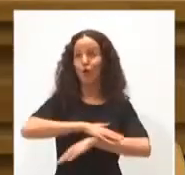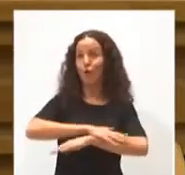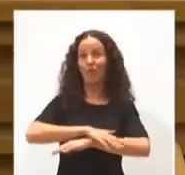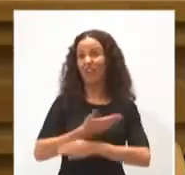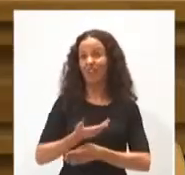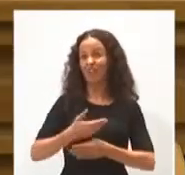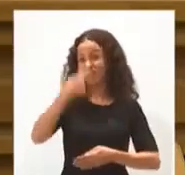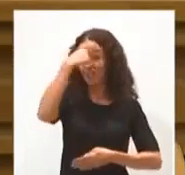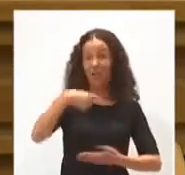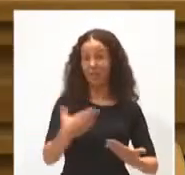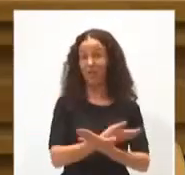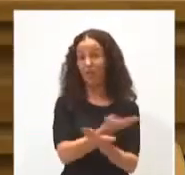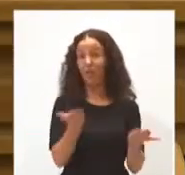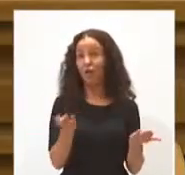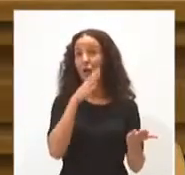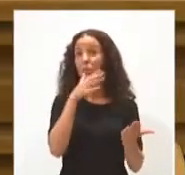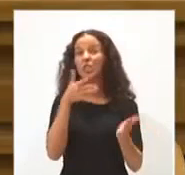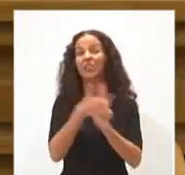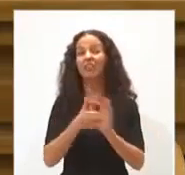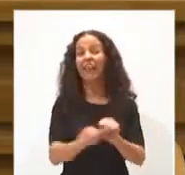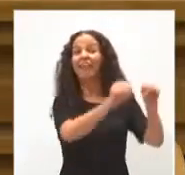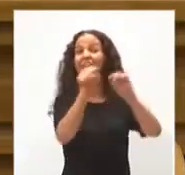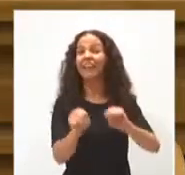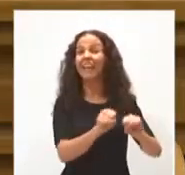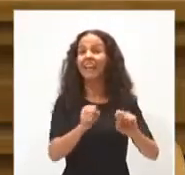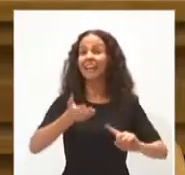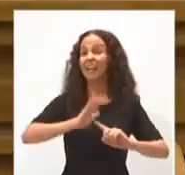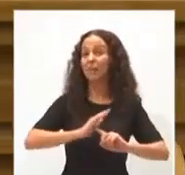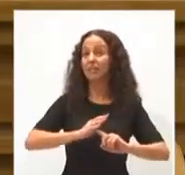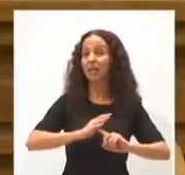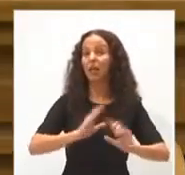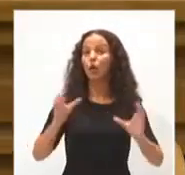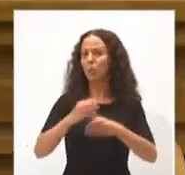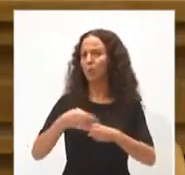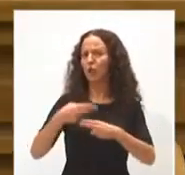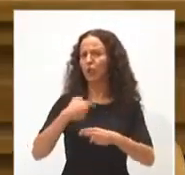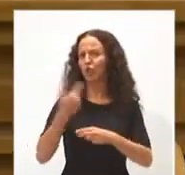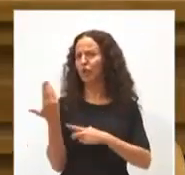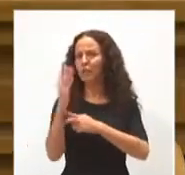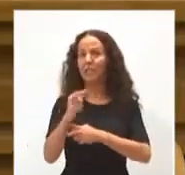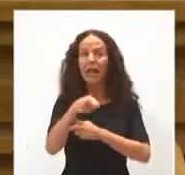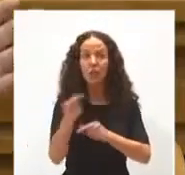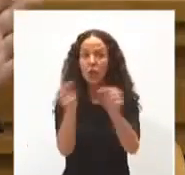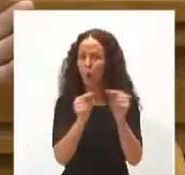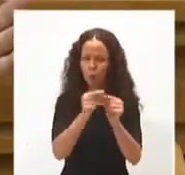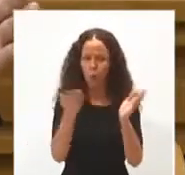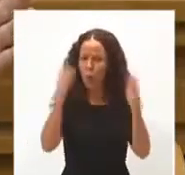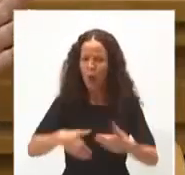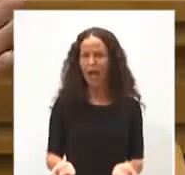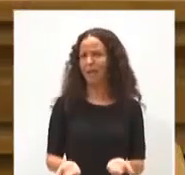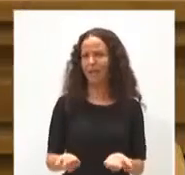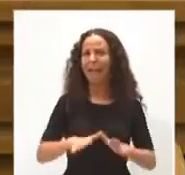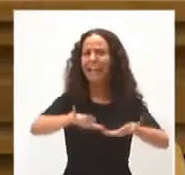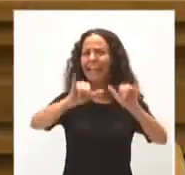lo sabe todo el mundo que cuando se trata de defender que hasta de la mancha es el partido que yo represento vamos yo creo que no hay discusión ninguna ninguna